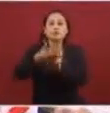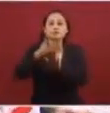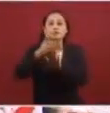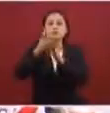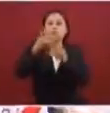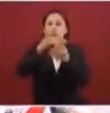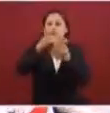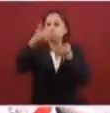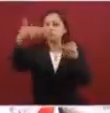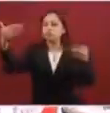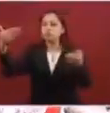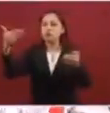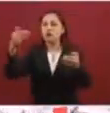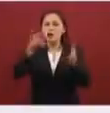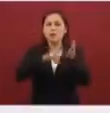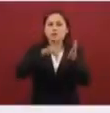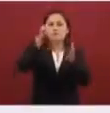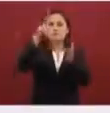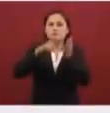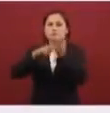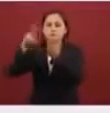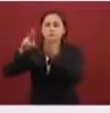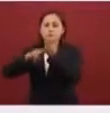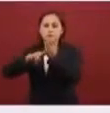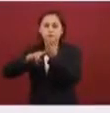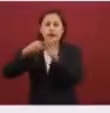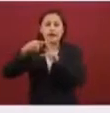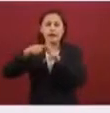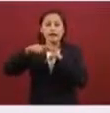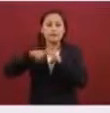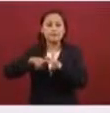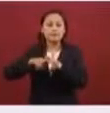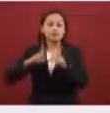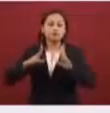en México. Y así sucede siempre.